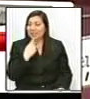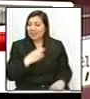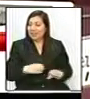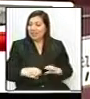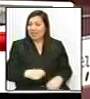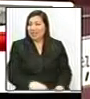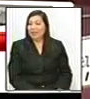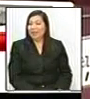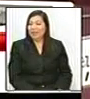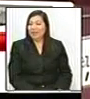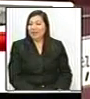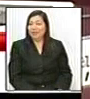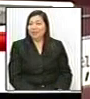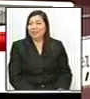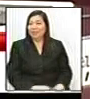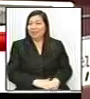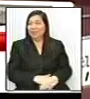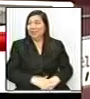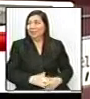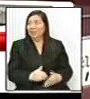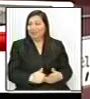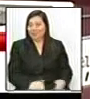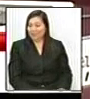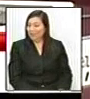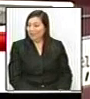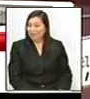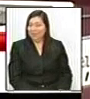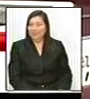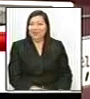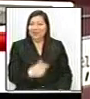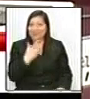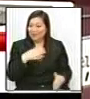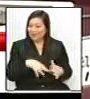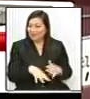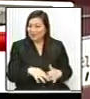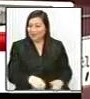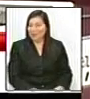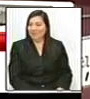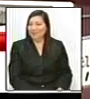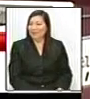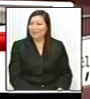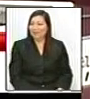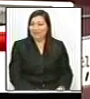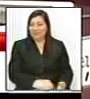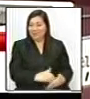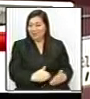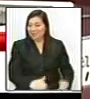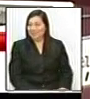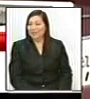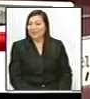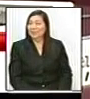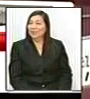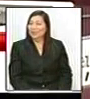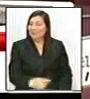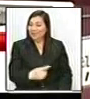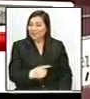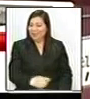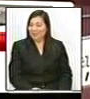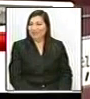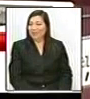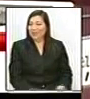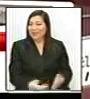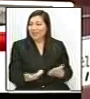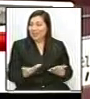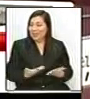realizado la integración de agua y saneamiento de los distritos Cayería,